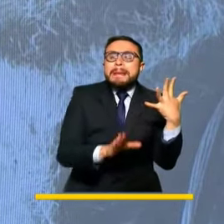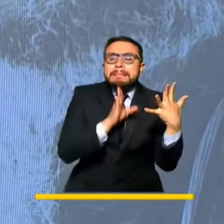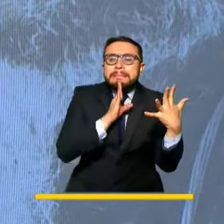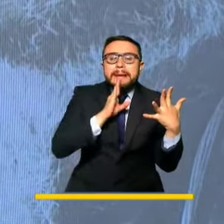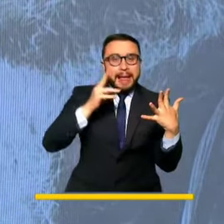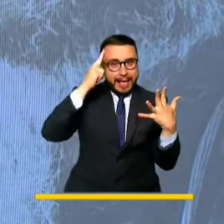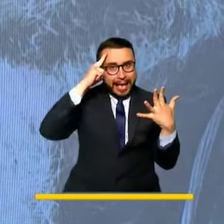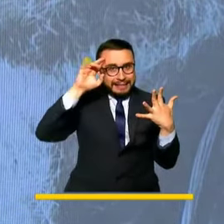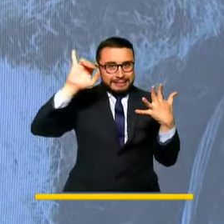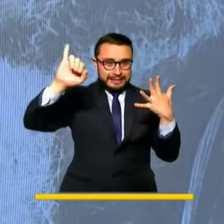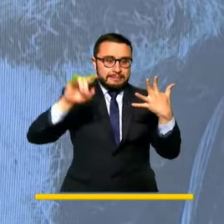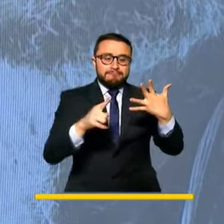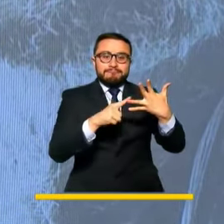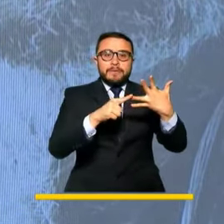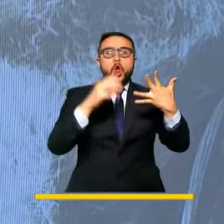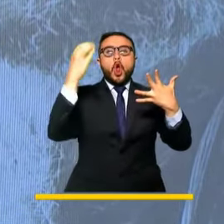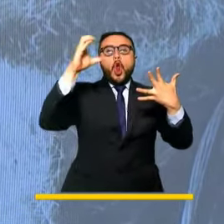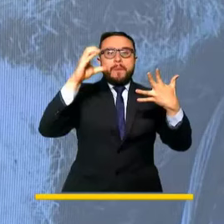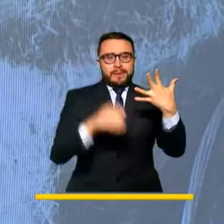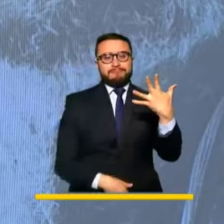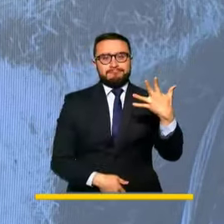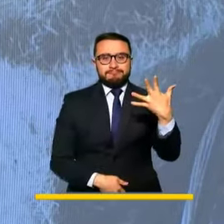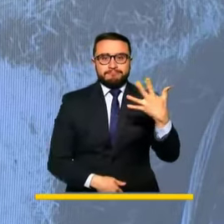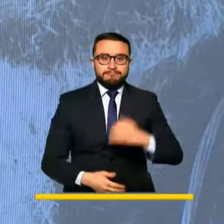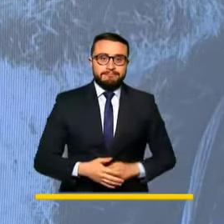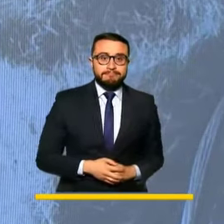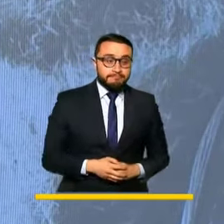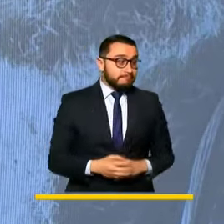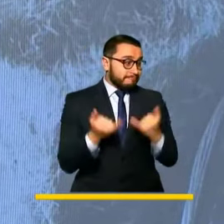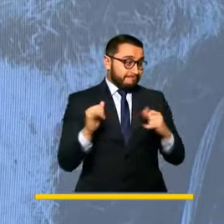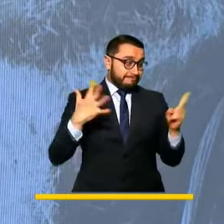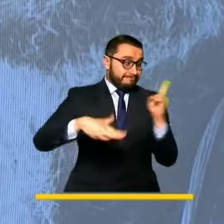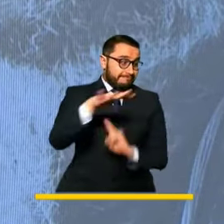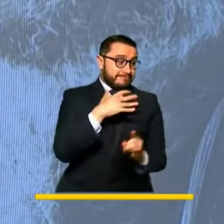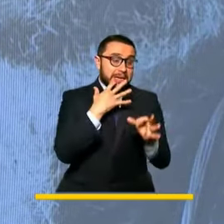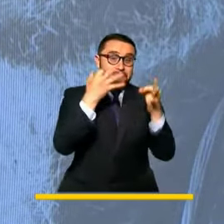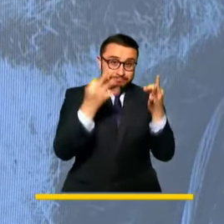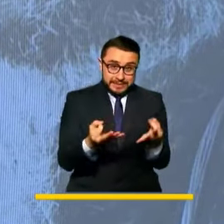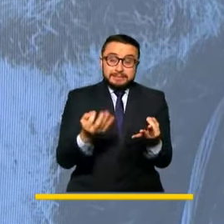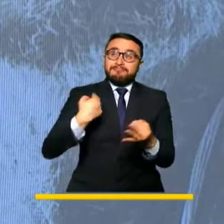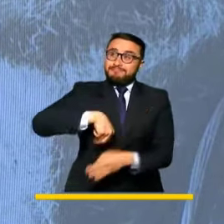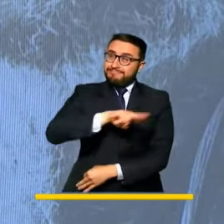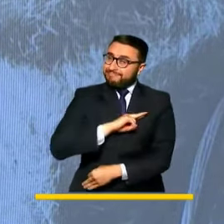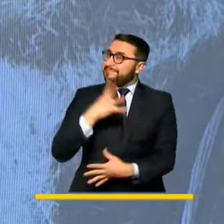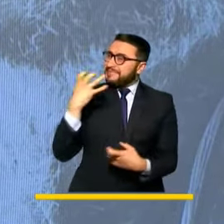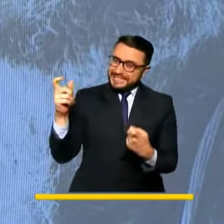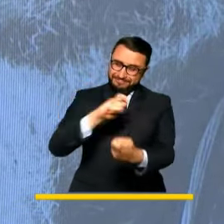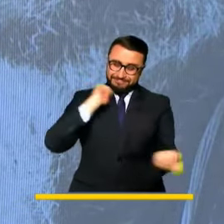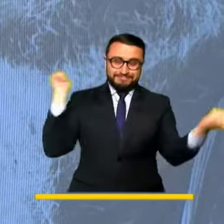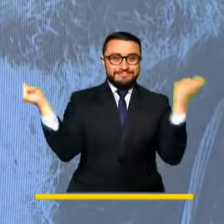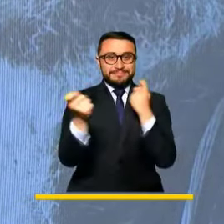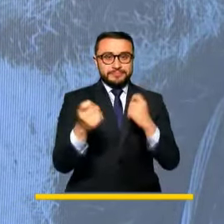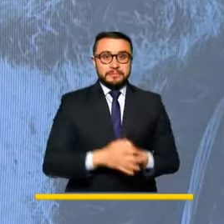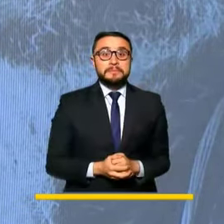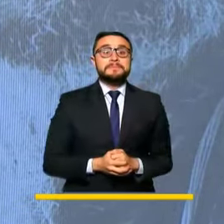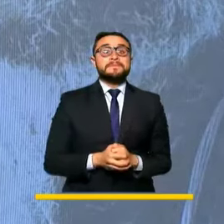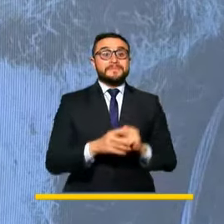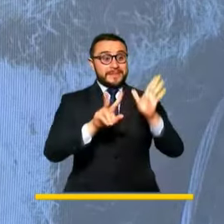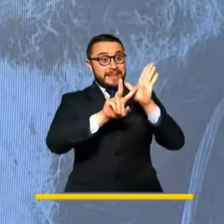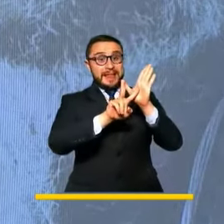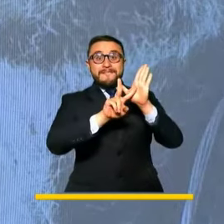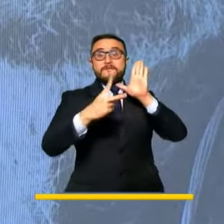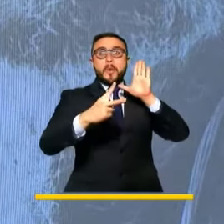supera Haití. Esta es una realidad que queremos transformar. La reforma pensional